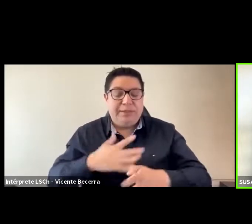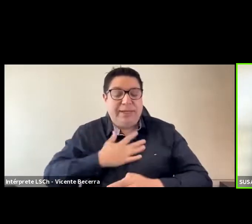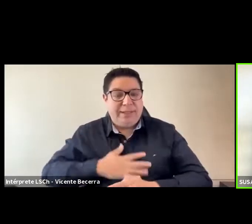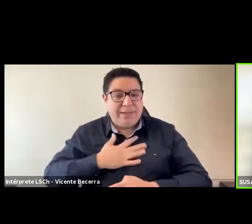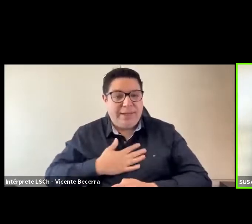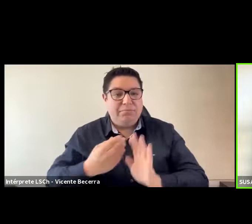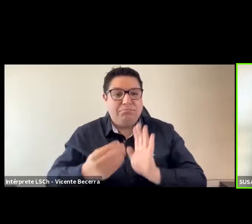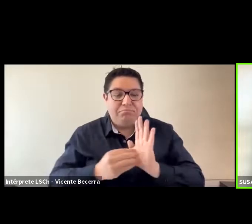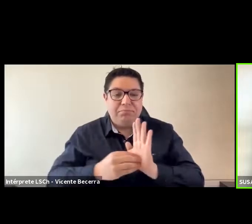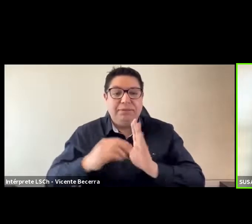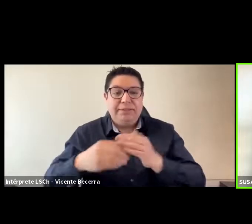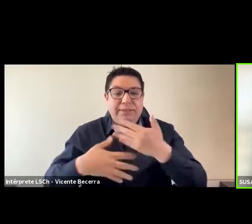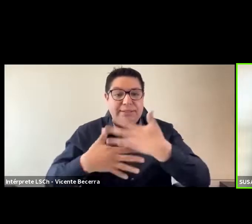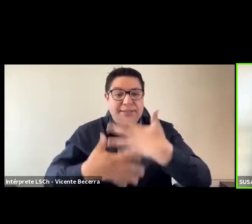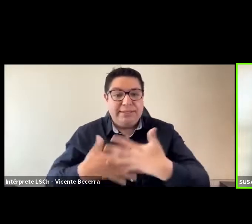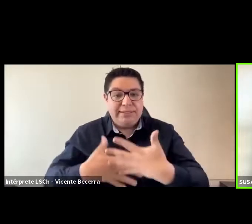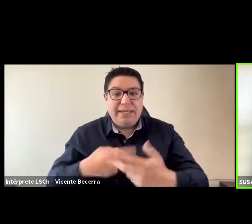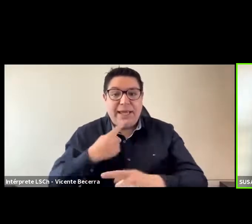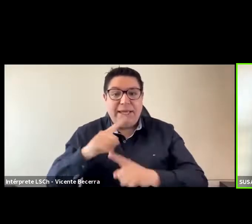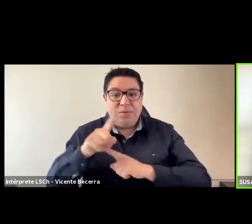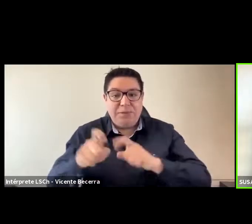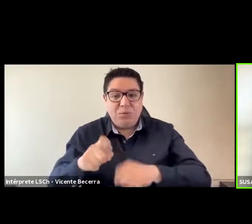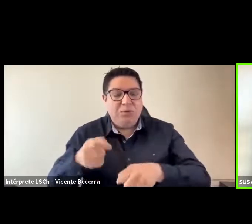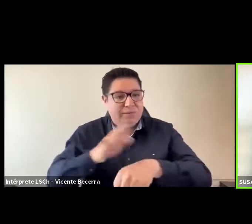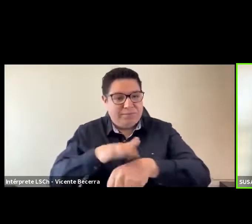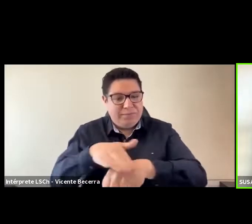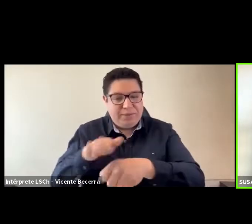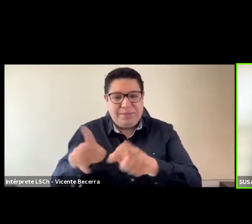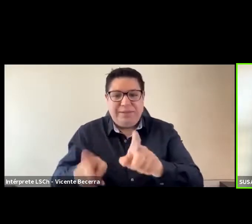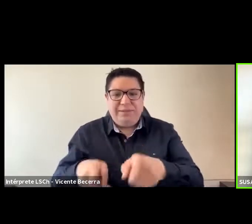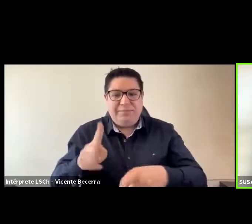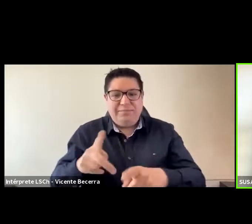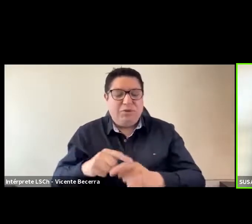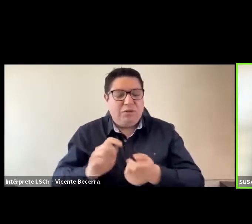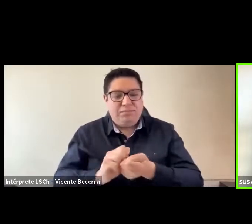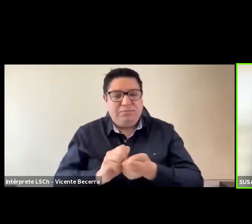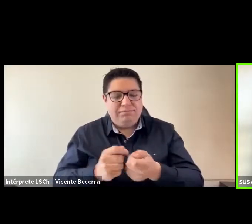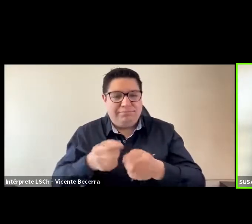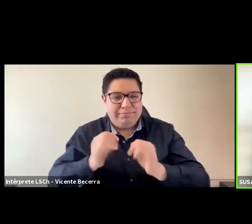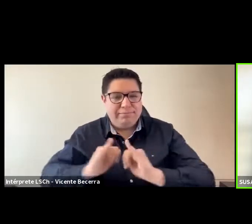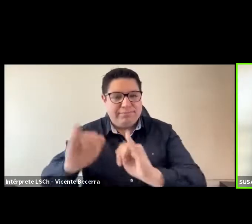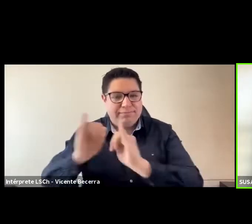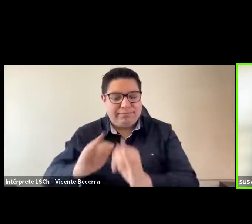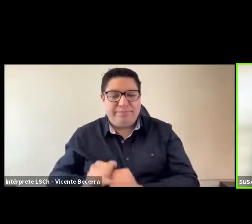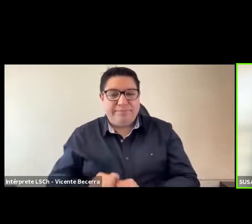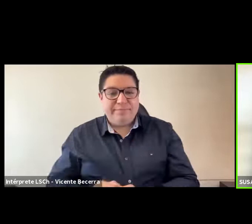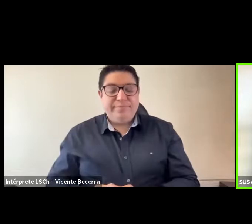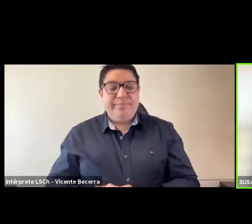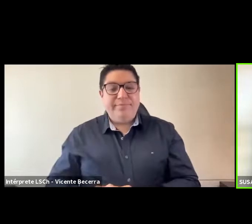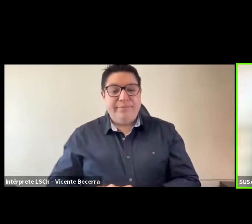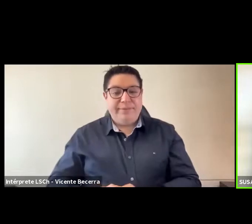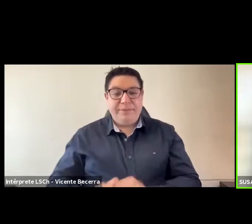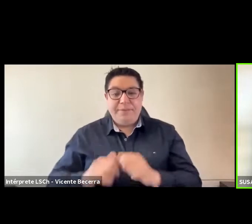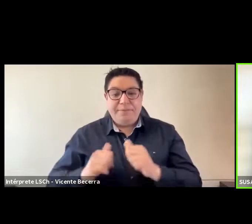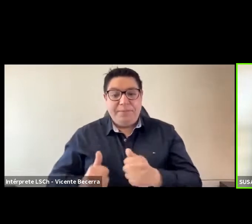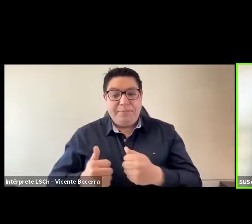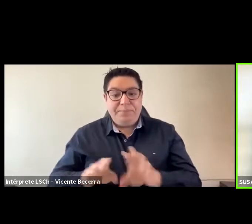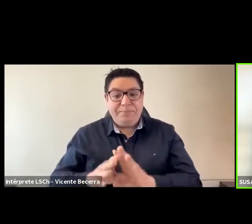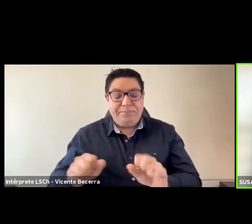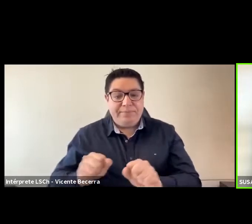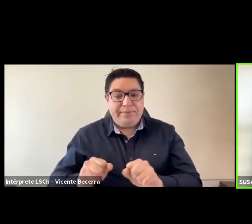preguntas por el chat y yo los voy a interpretar para empezar vamos a empezar primero con